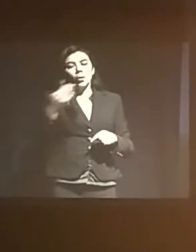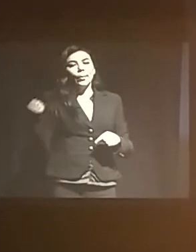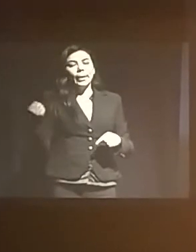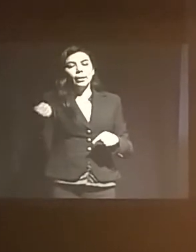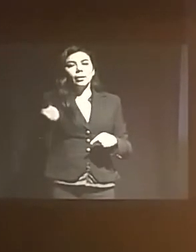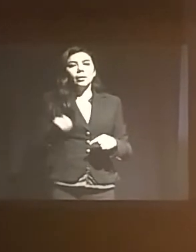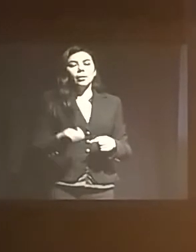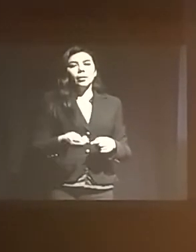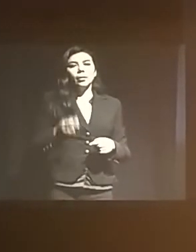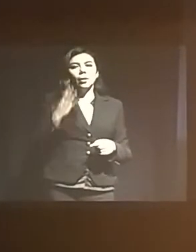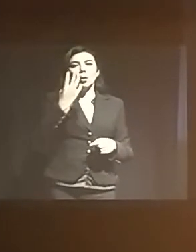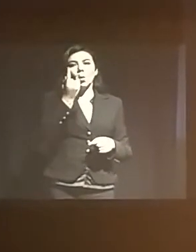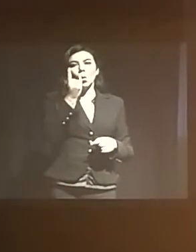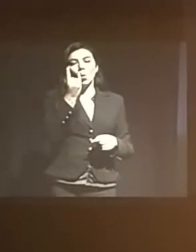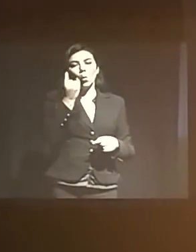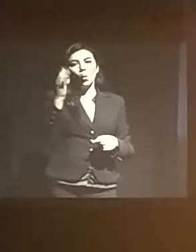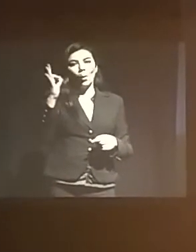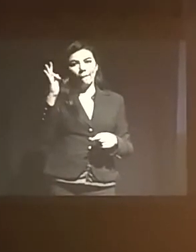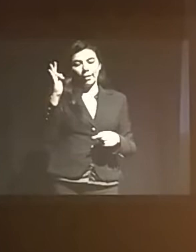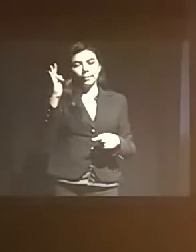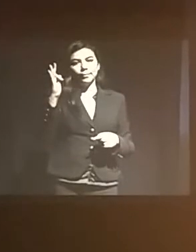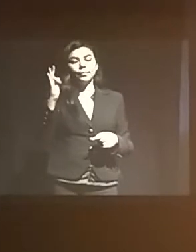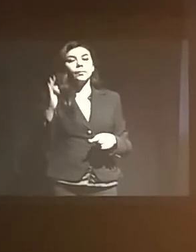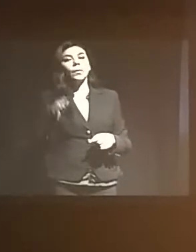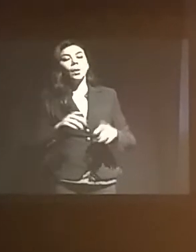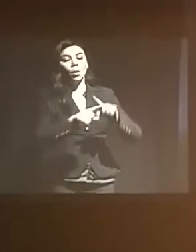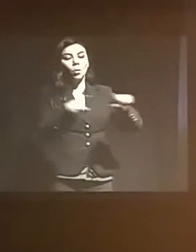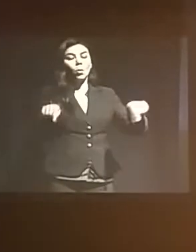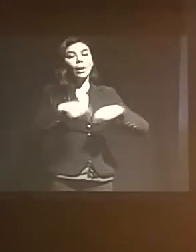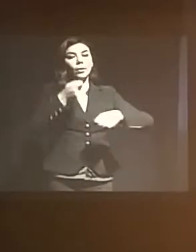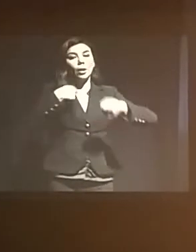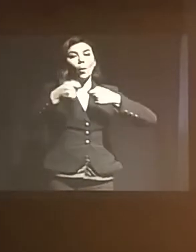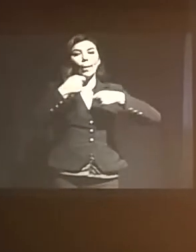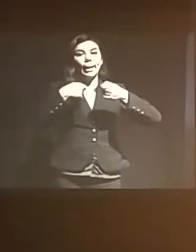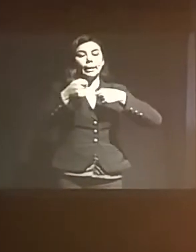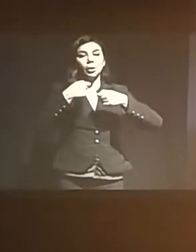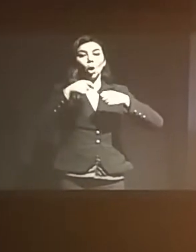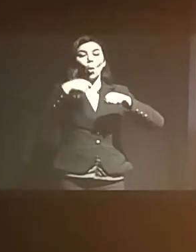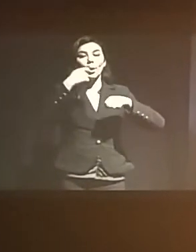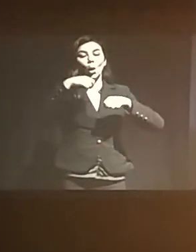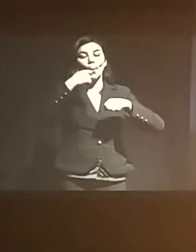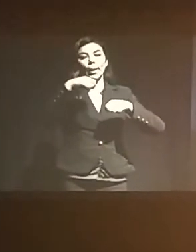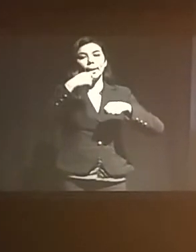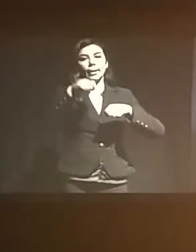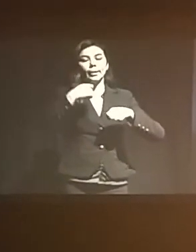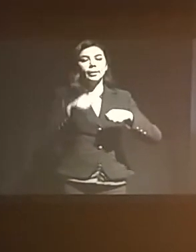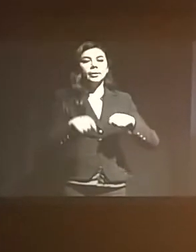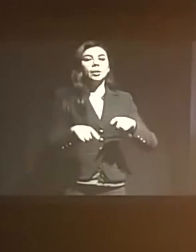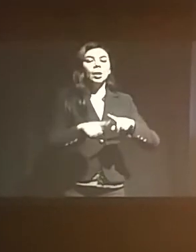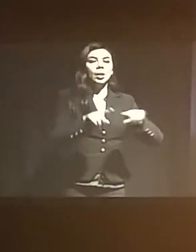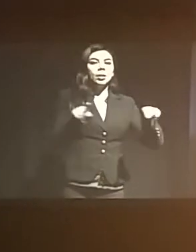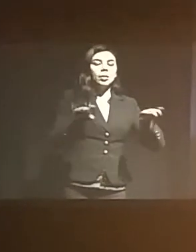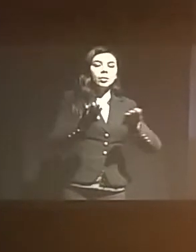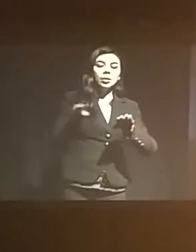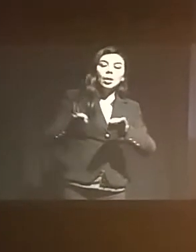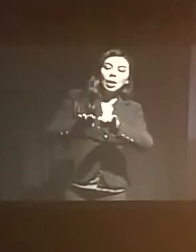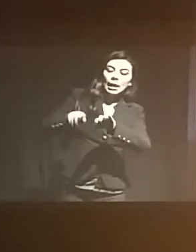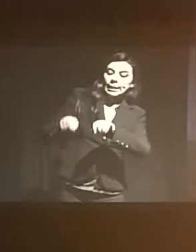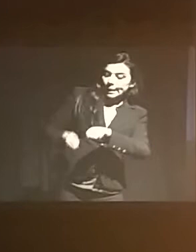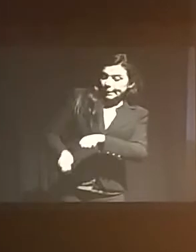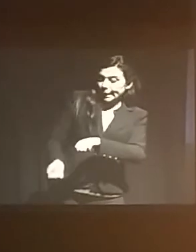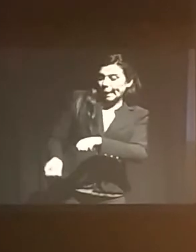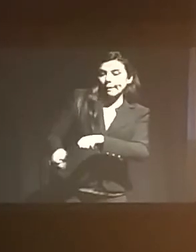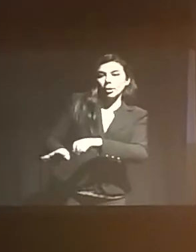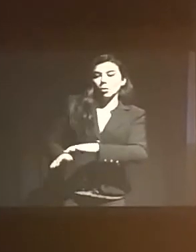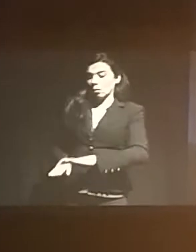UF. Entra. Tenemos un espacio de comedor. No la típica mesa con escotadura. La escotadura es el sacadito para la mesa,